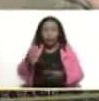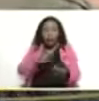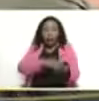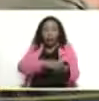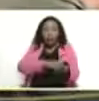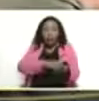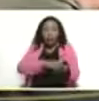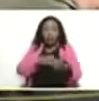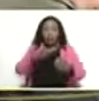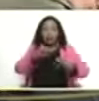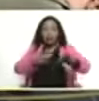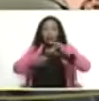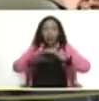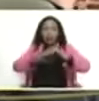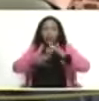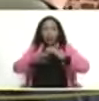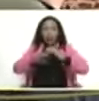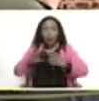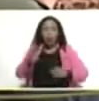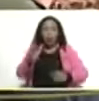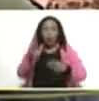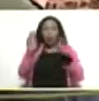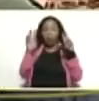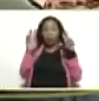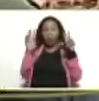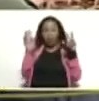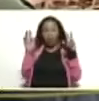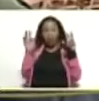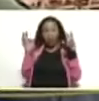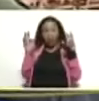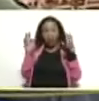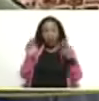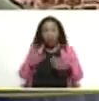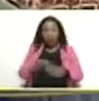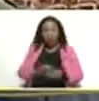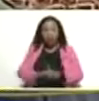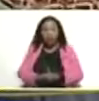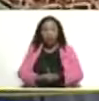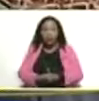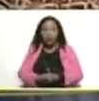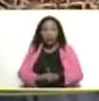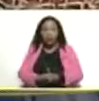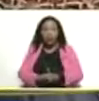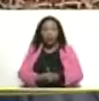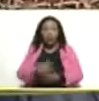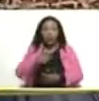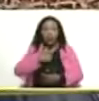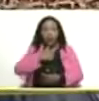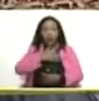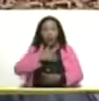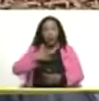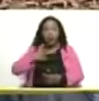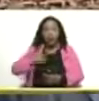carácter científico. En cuarto lugar, Quisiera